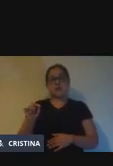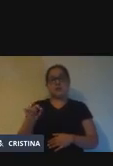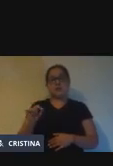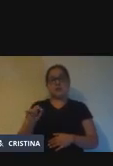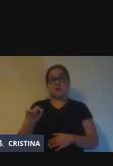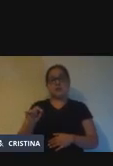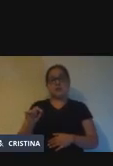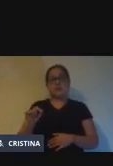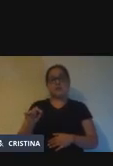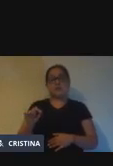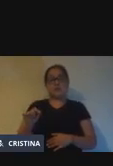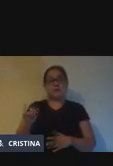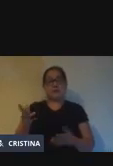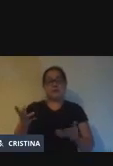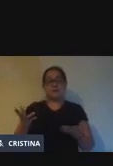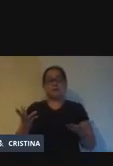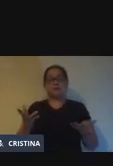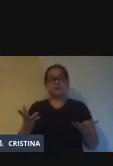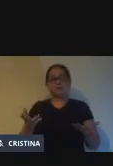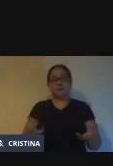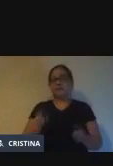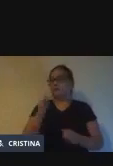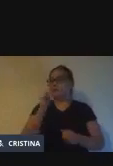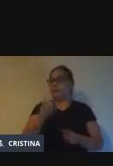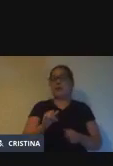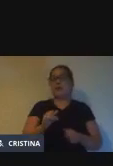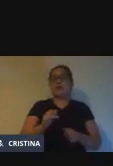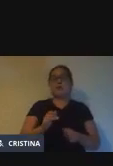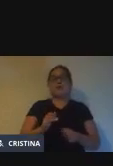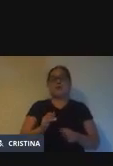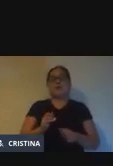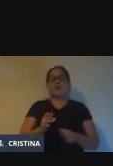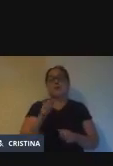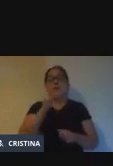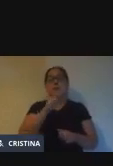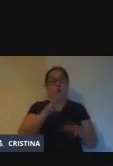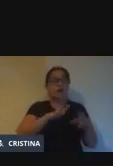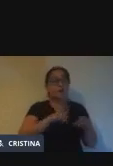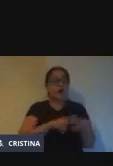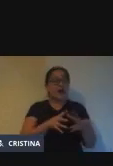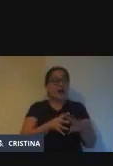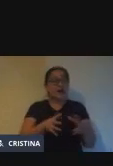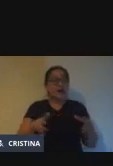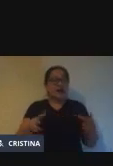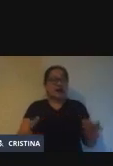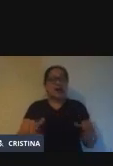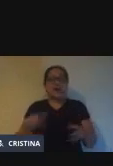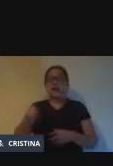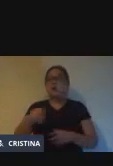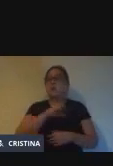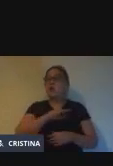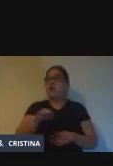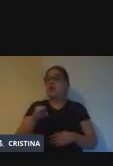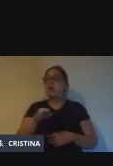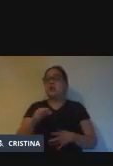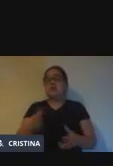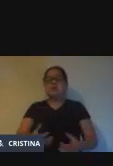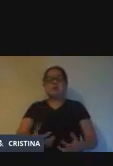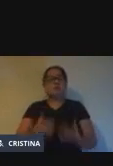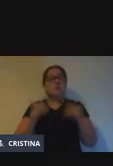nada. Esta ballena puede comer, come niños, come perros, come gatos, come de todo,